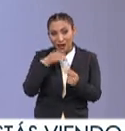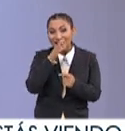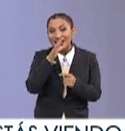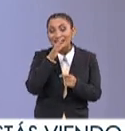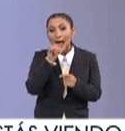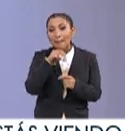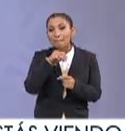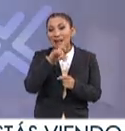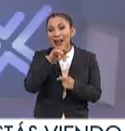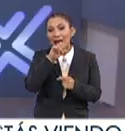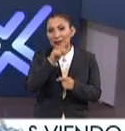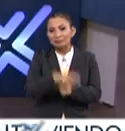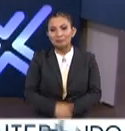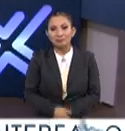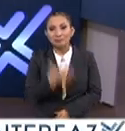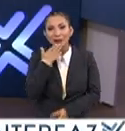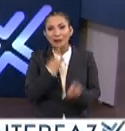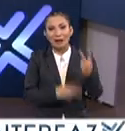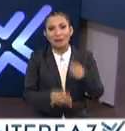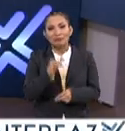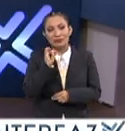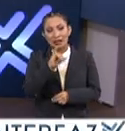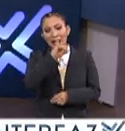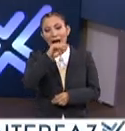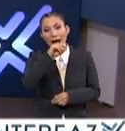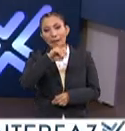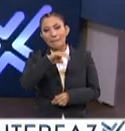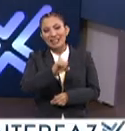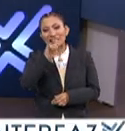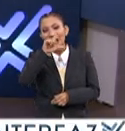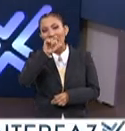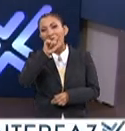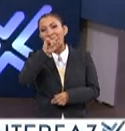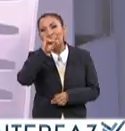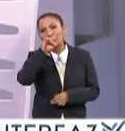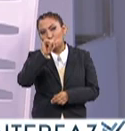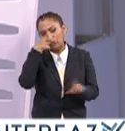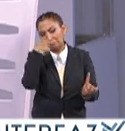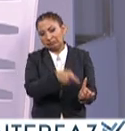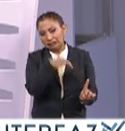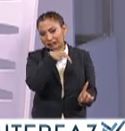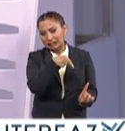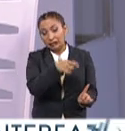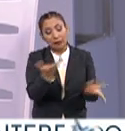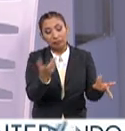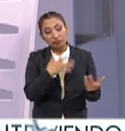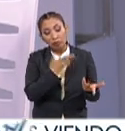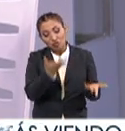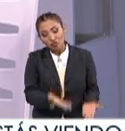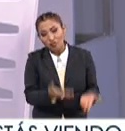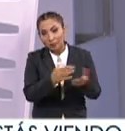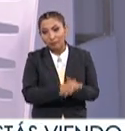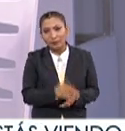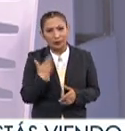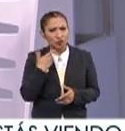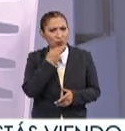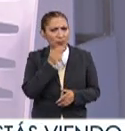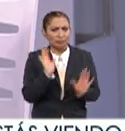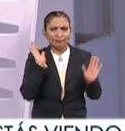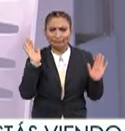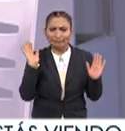cena en Milán. Sí. Bienvenido, sí, doctor. con James Allison específicamente, sí. Con Sí, James sí. Allison, ¿qué tal Sí. son? ¿Cómo? Es un